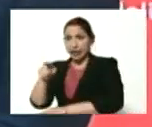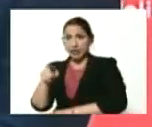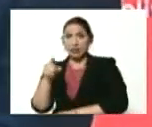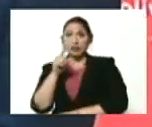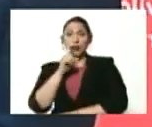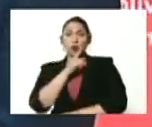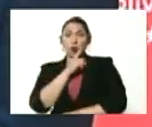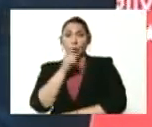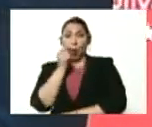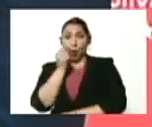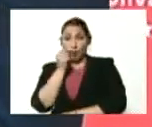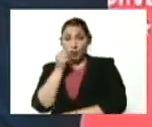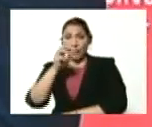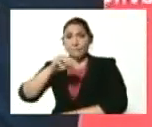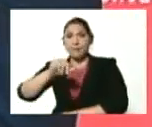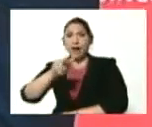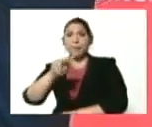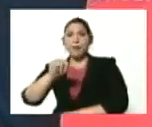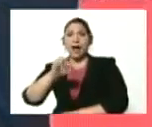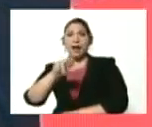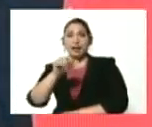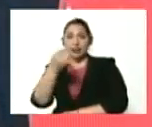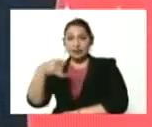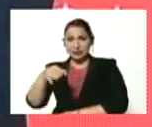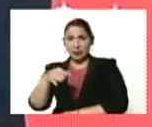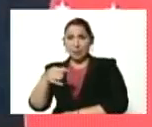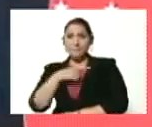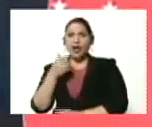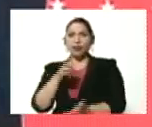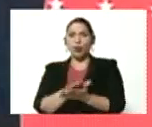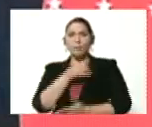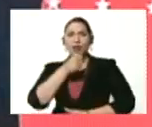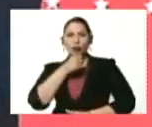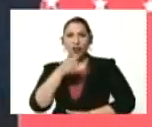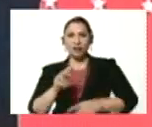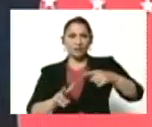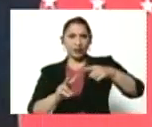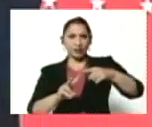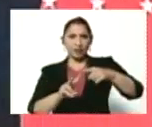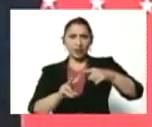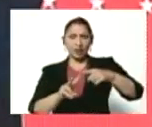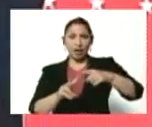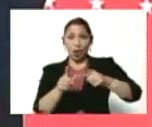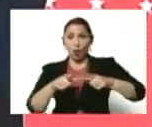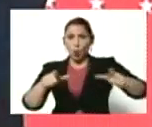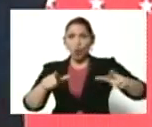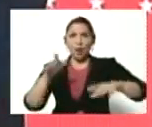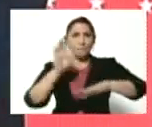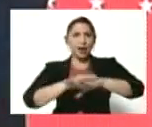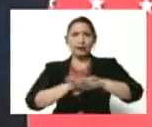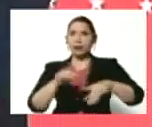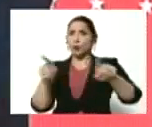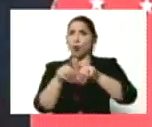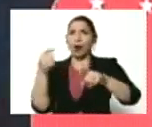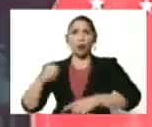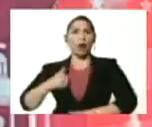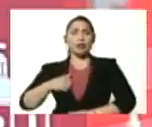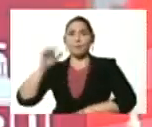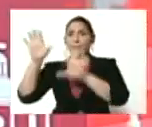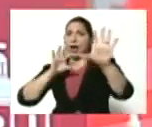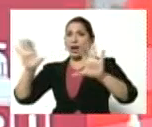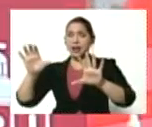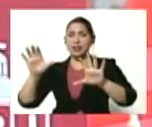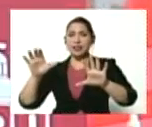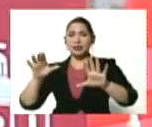Ricardo, en lugar, como ocurre en cualquier país decente y civilizado